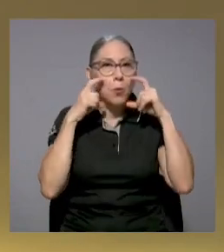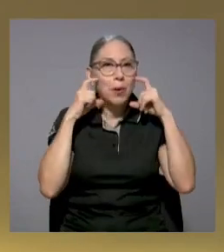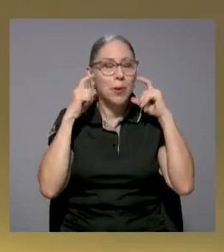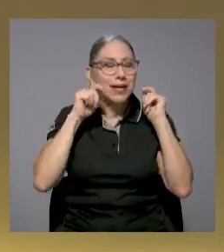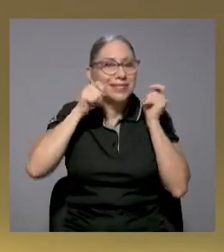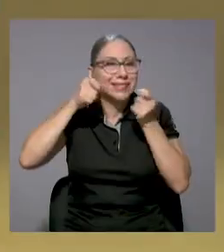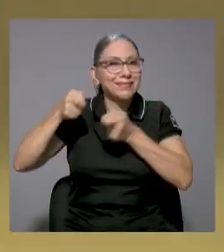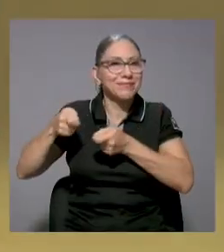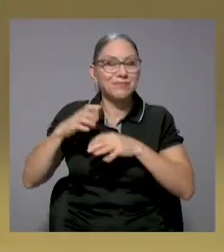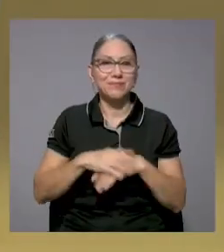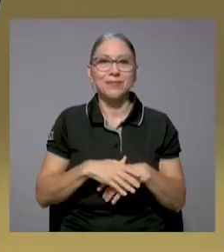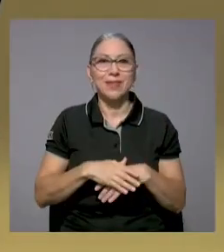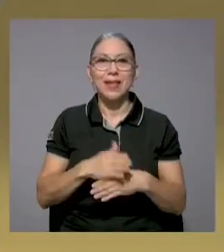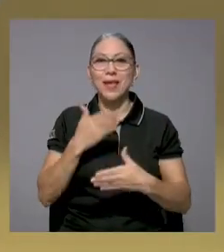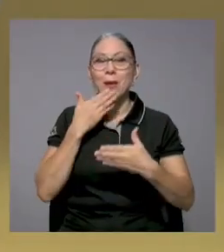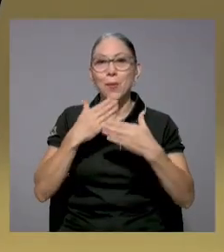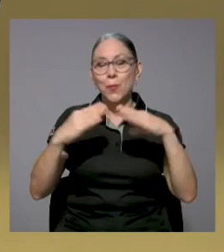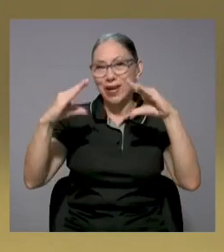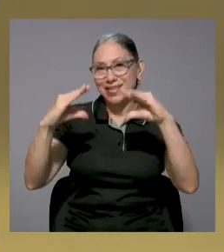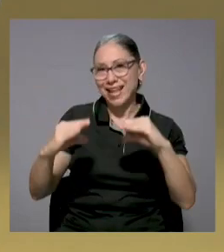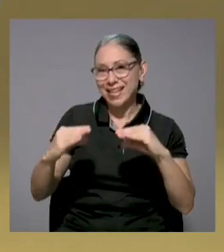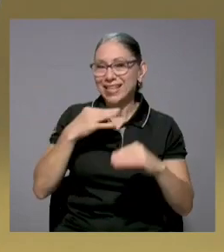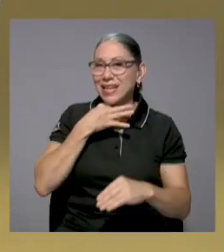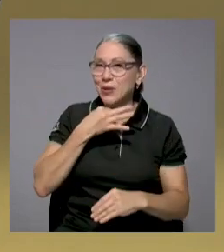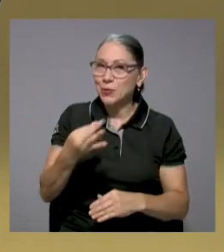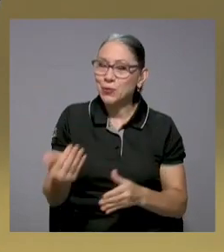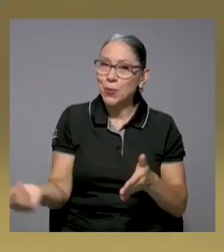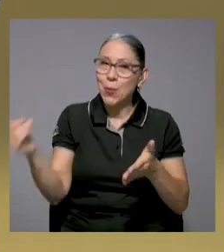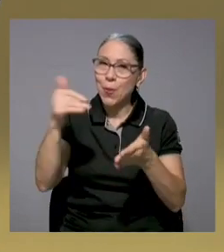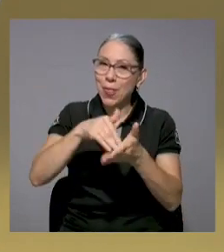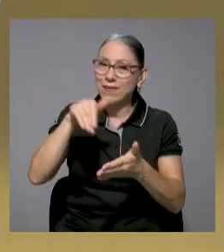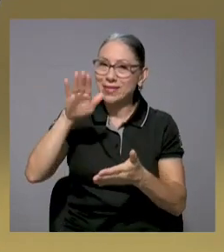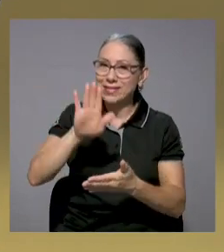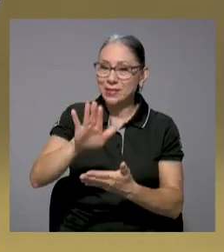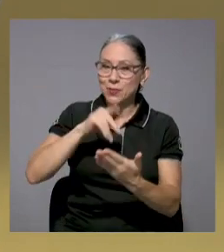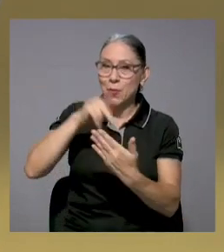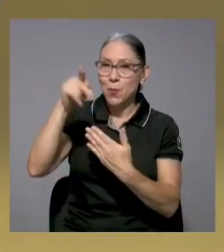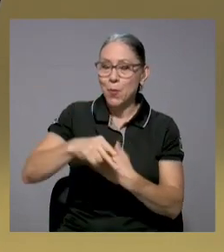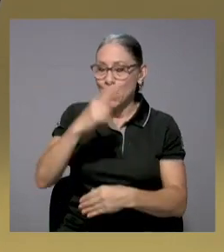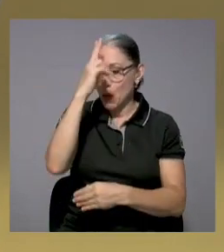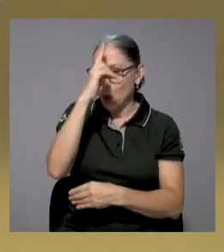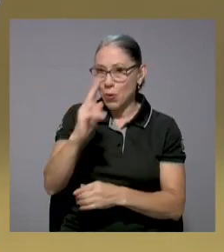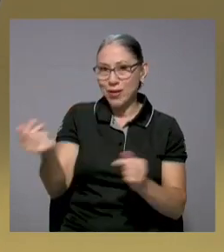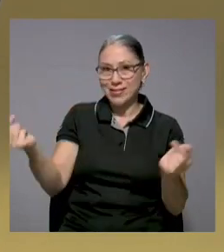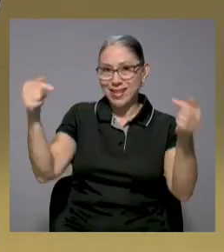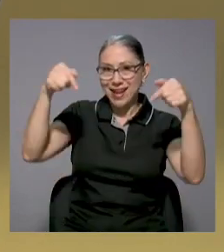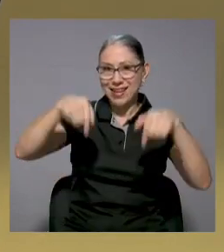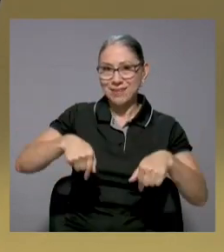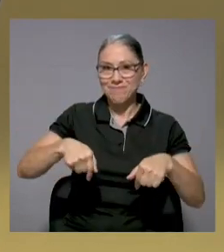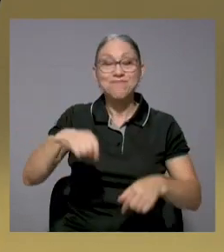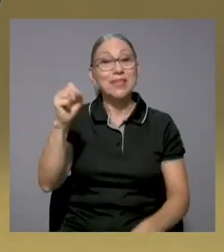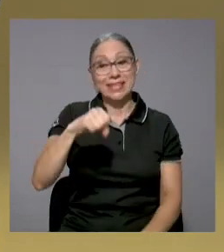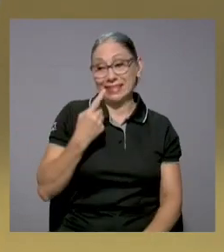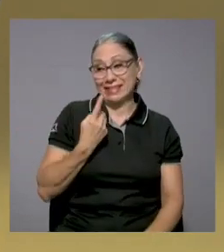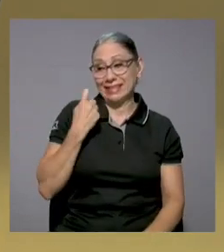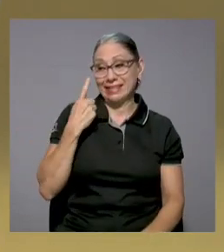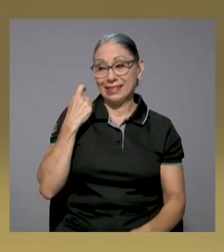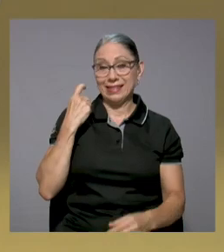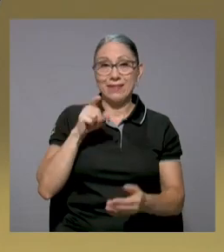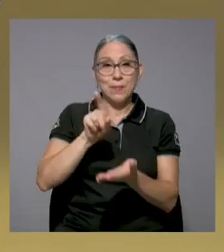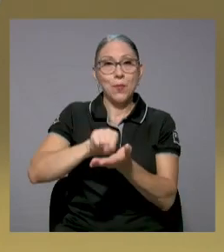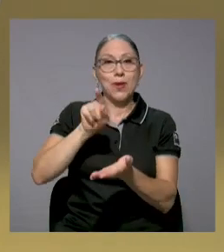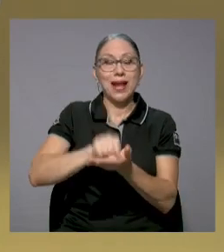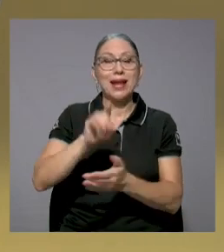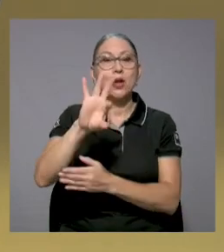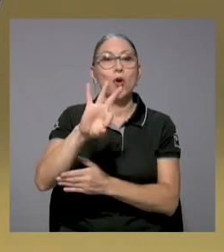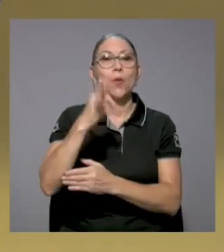Muy buenas tardes, don Juan, qué gusto estar otra vez en su programa, un honor estar aquí. Efectivamente, acaba de publicarse el 9º Estado de